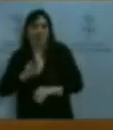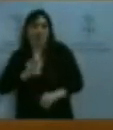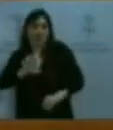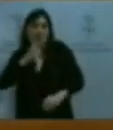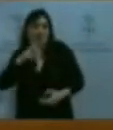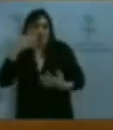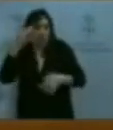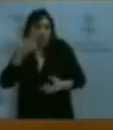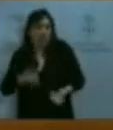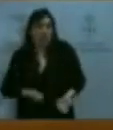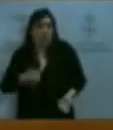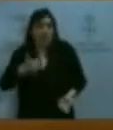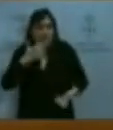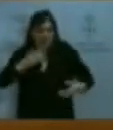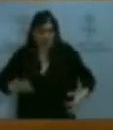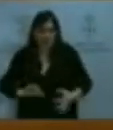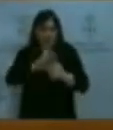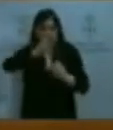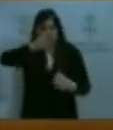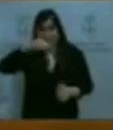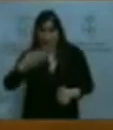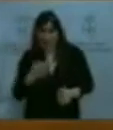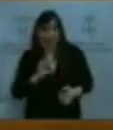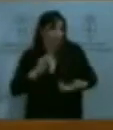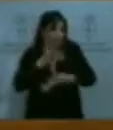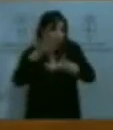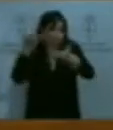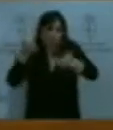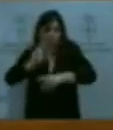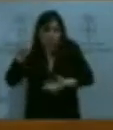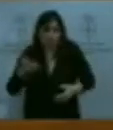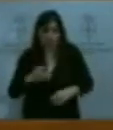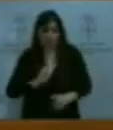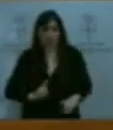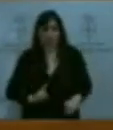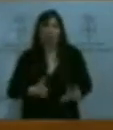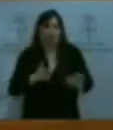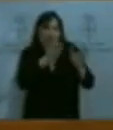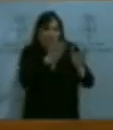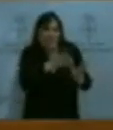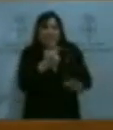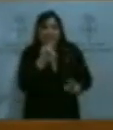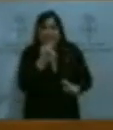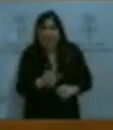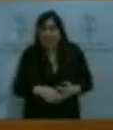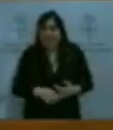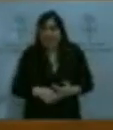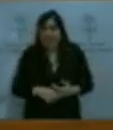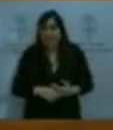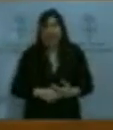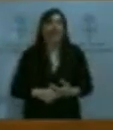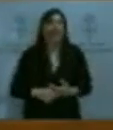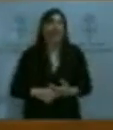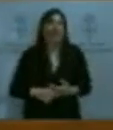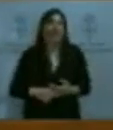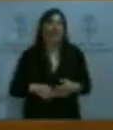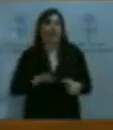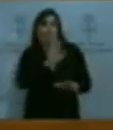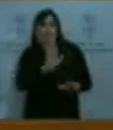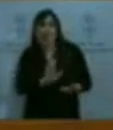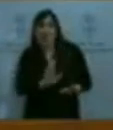o a lo que se estime oportuno. Por lo tanto, cuando usted dice que ve poca vocación de pacto en el Gobierno de Mariano Rajoy y